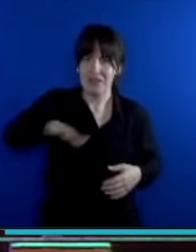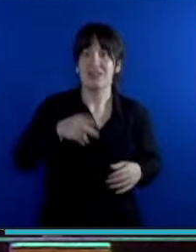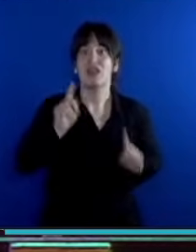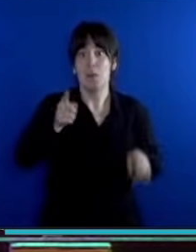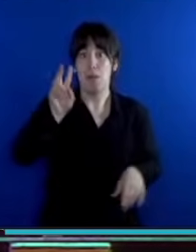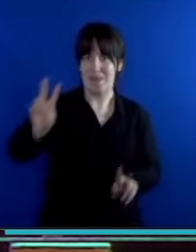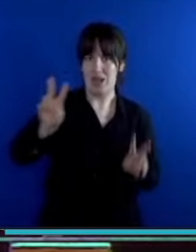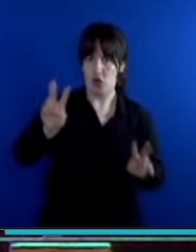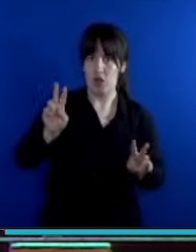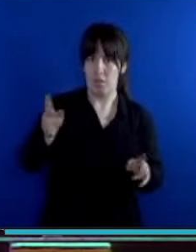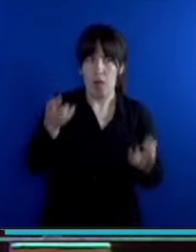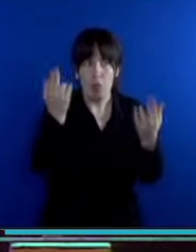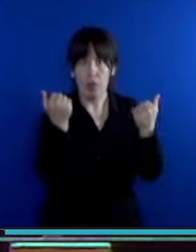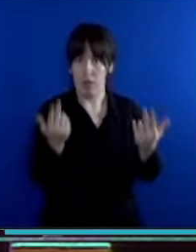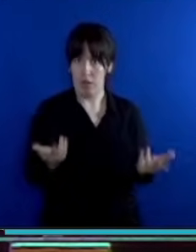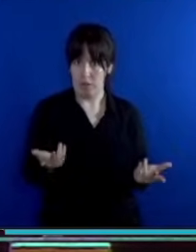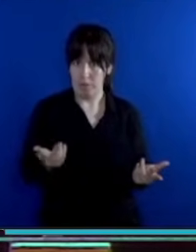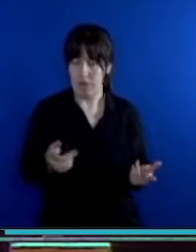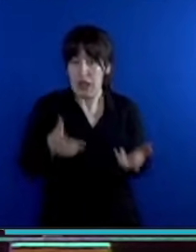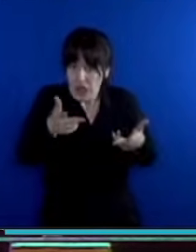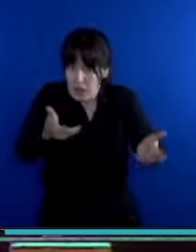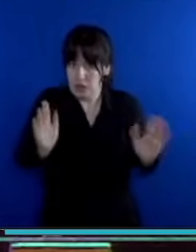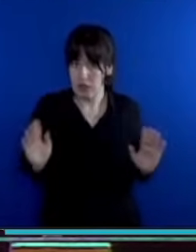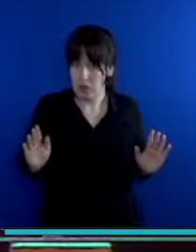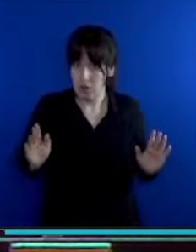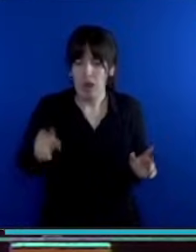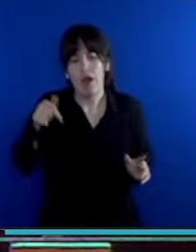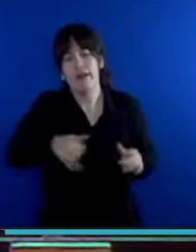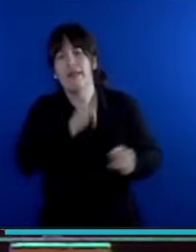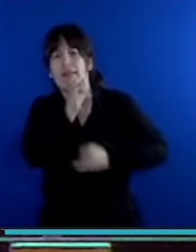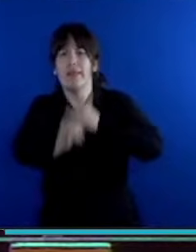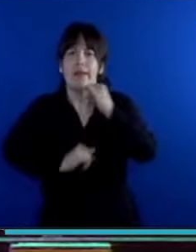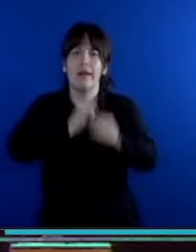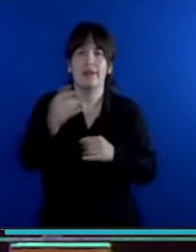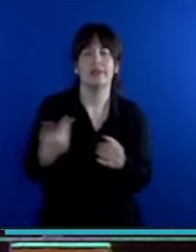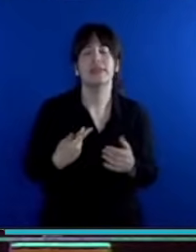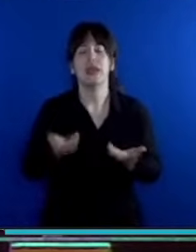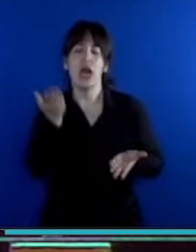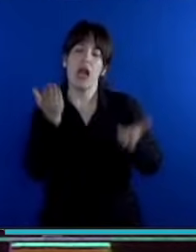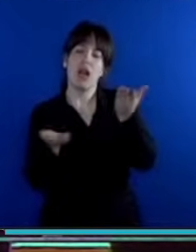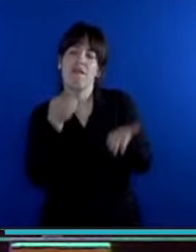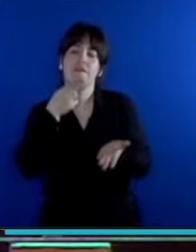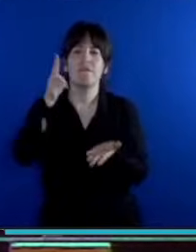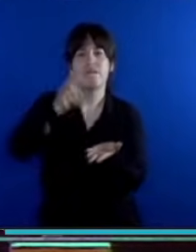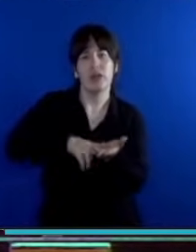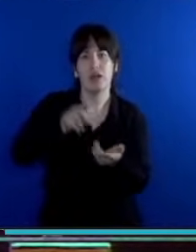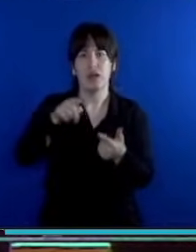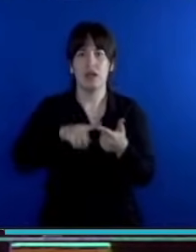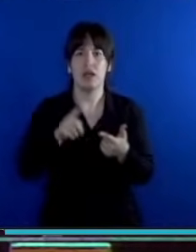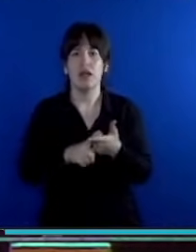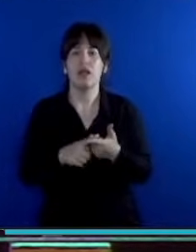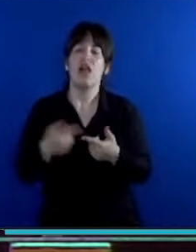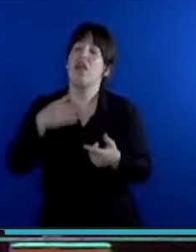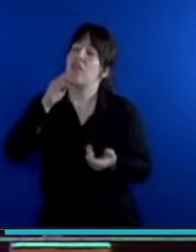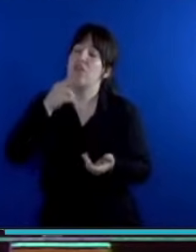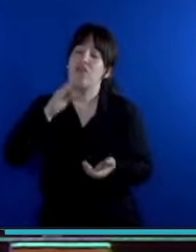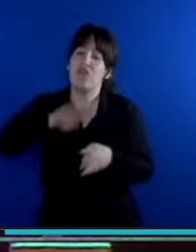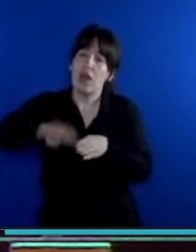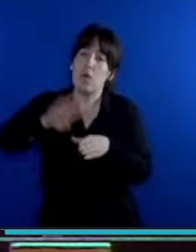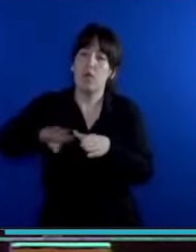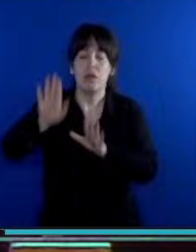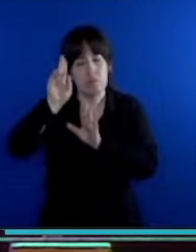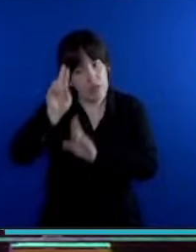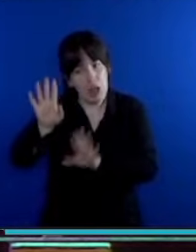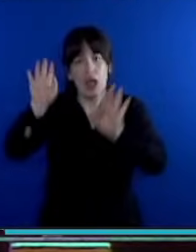peronismo. Y hay que decirlo, porque ahora se habla del equilibrio fiscal, de que las deudas hay que honrarlas y de toda